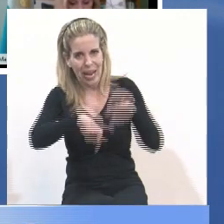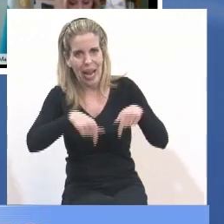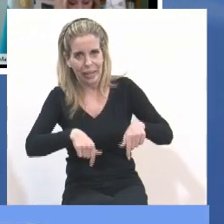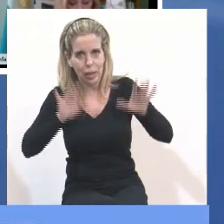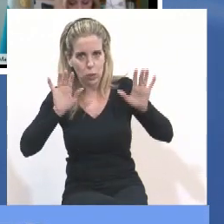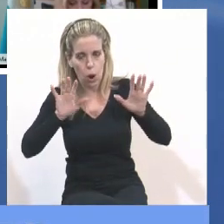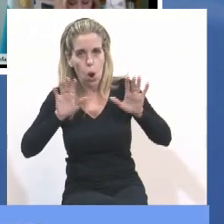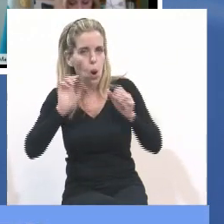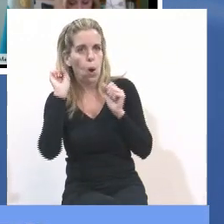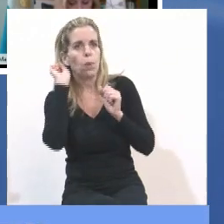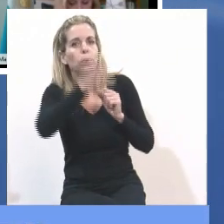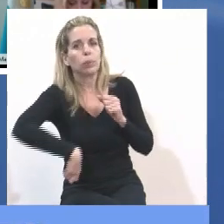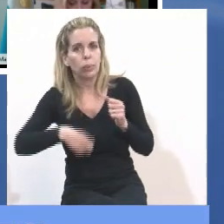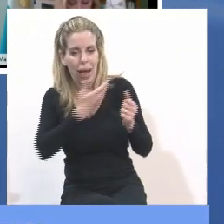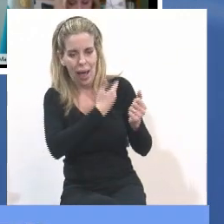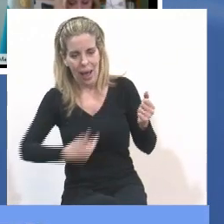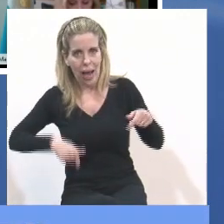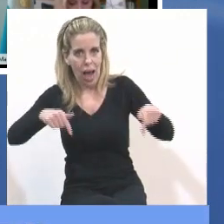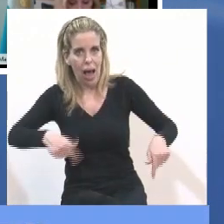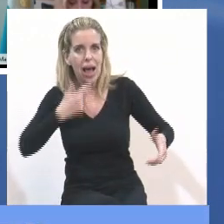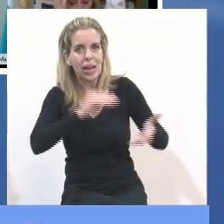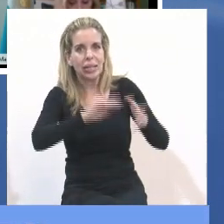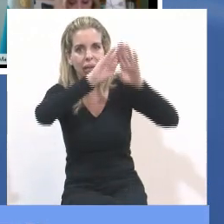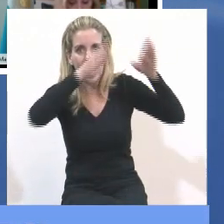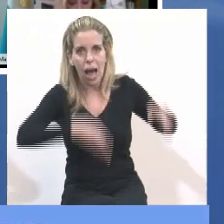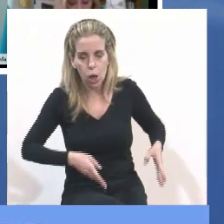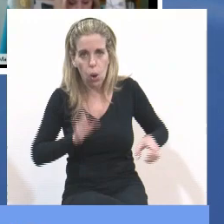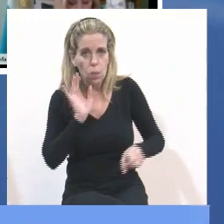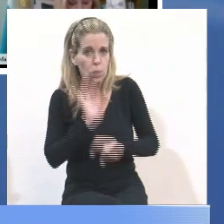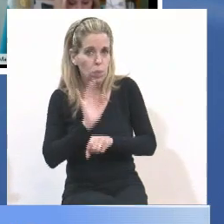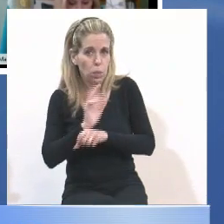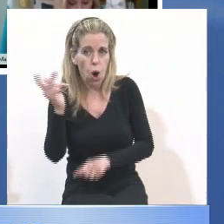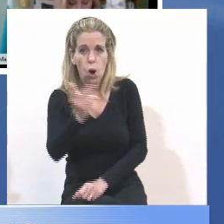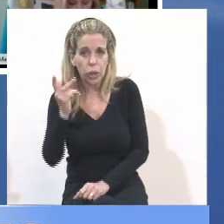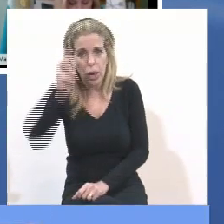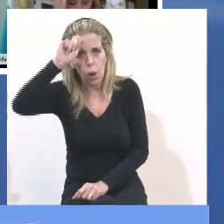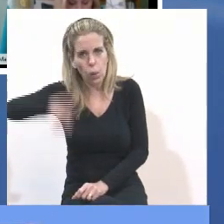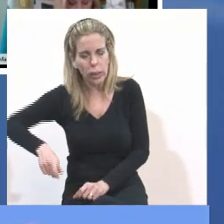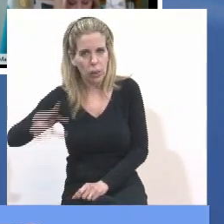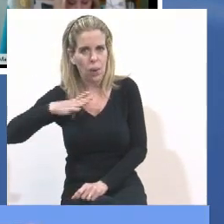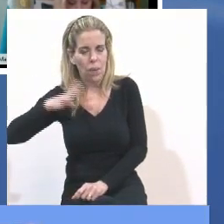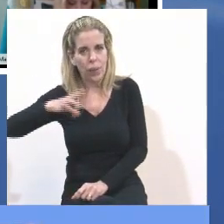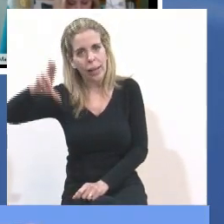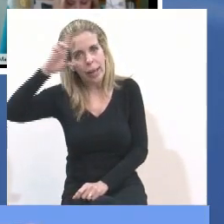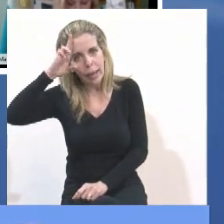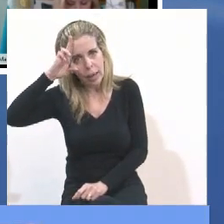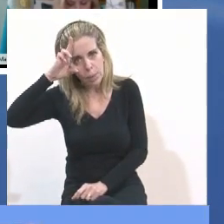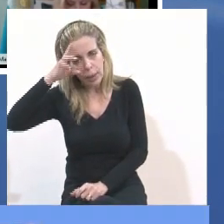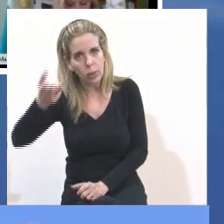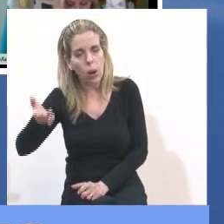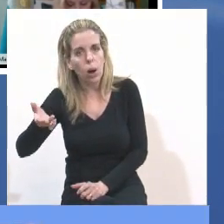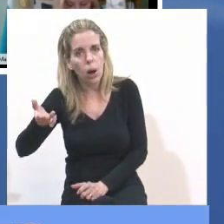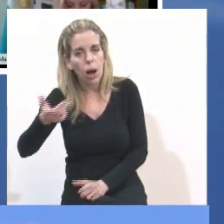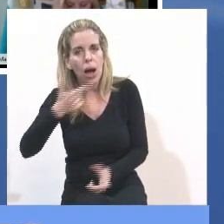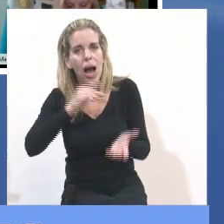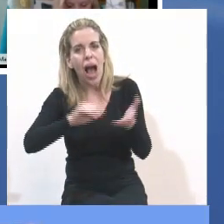al oficialismo de esta casa, sino lisa y llanamente le han faltado el respeto